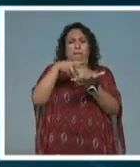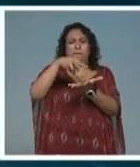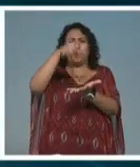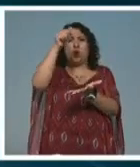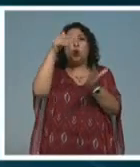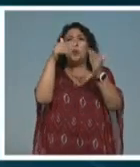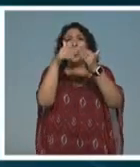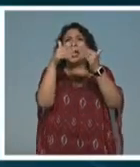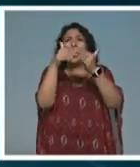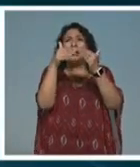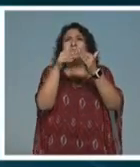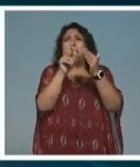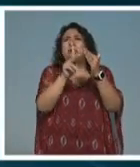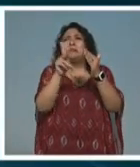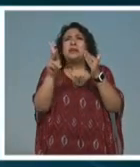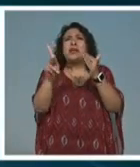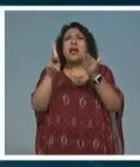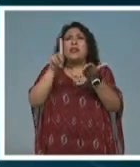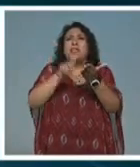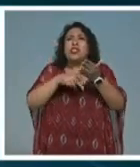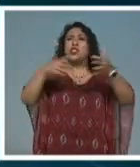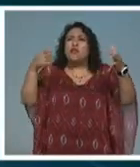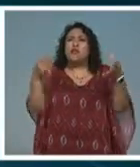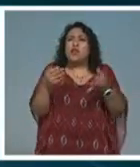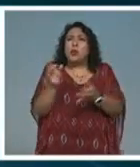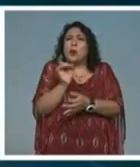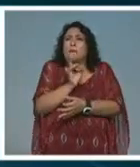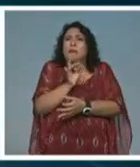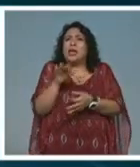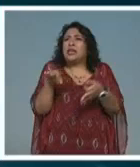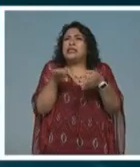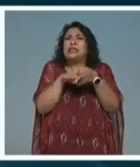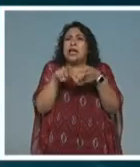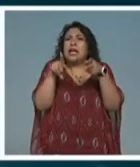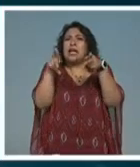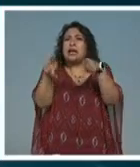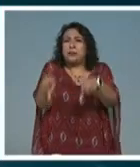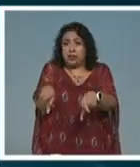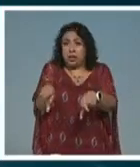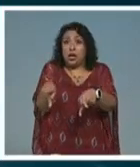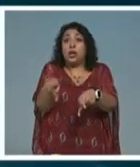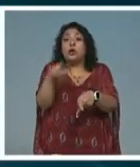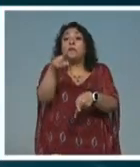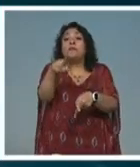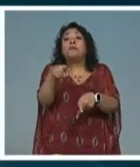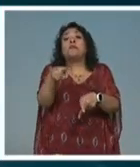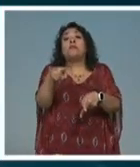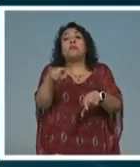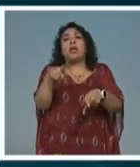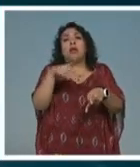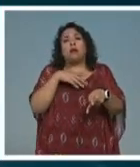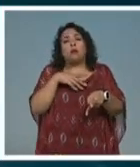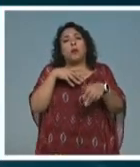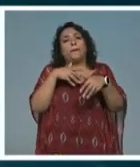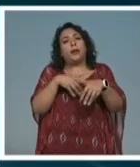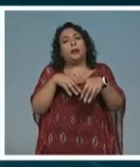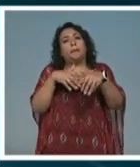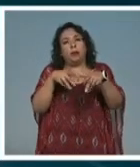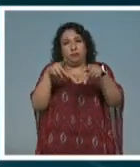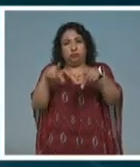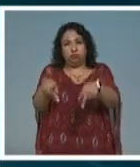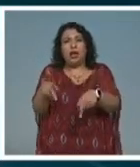una casa que parecía poseída de frío y de miedo, cerca de un cementerio. Las caravanas fúnebres, recuerda la